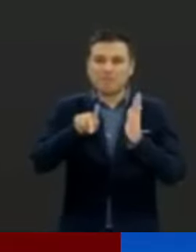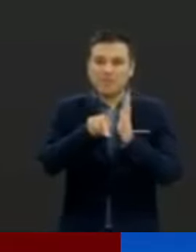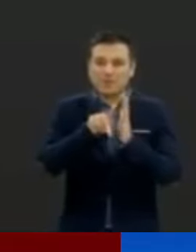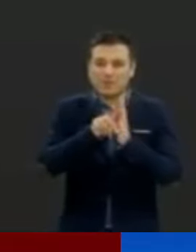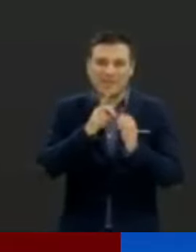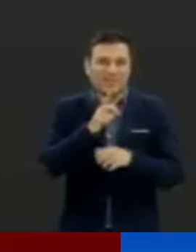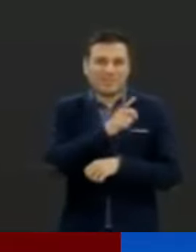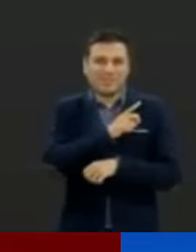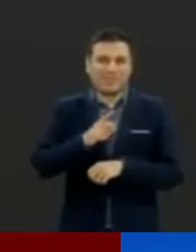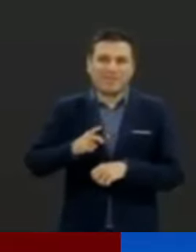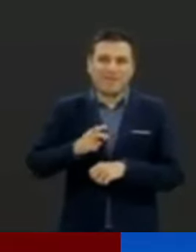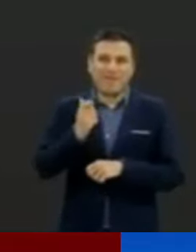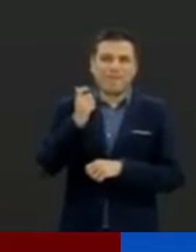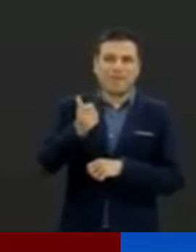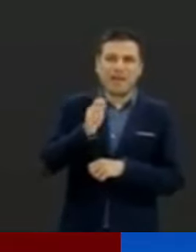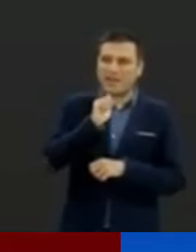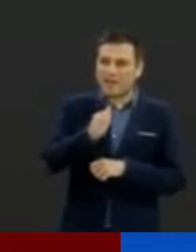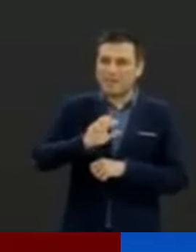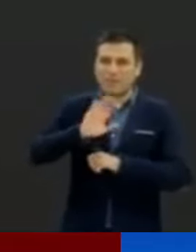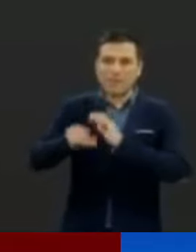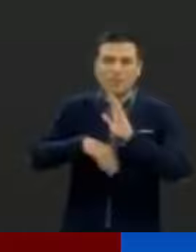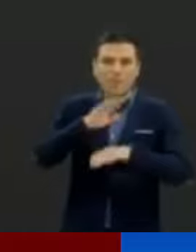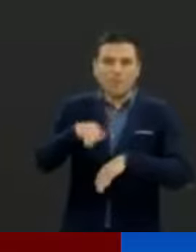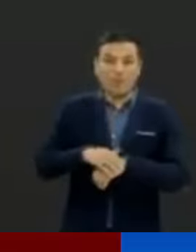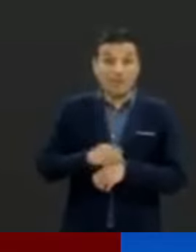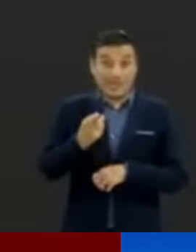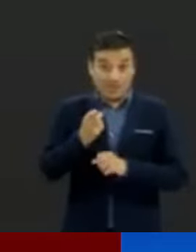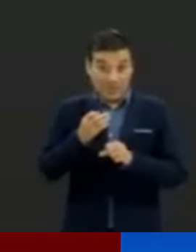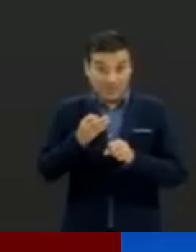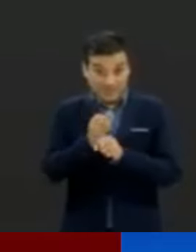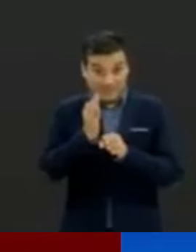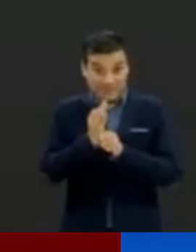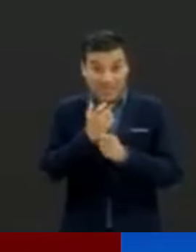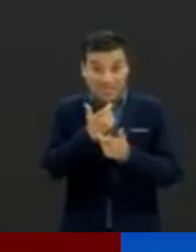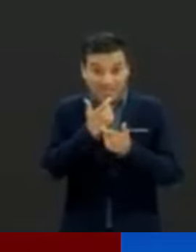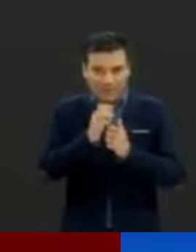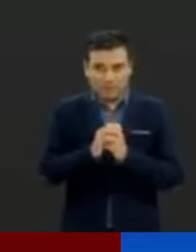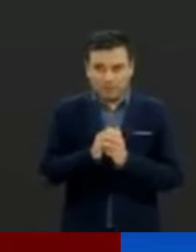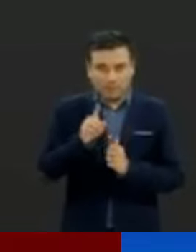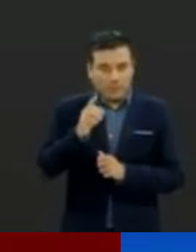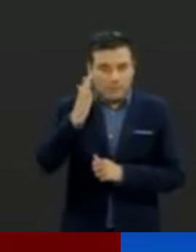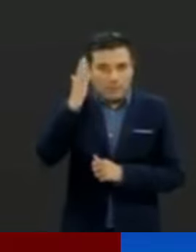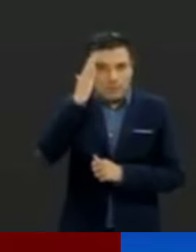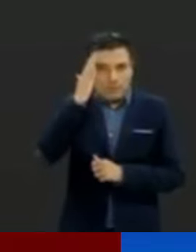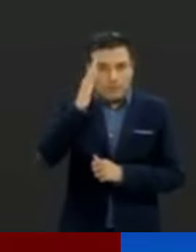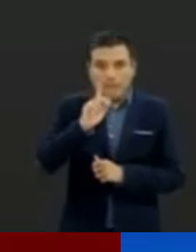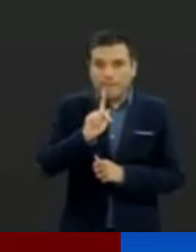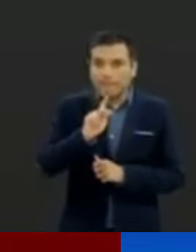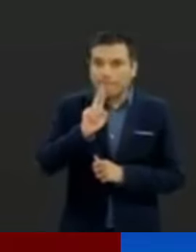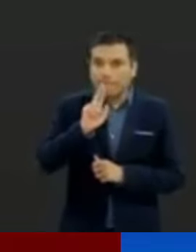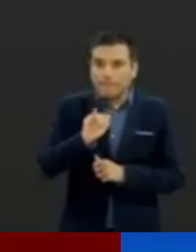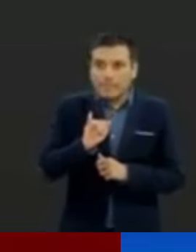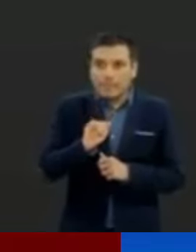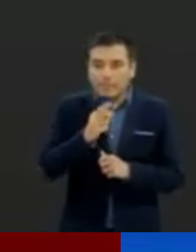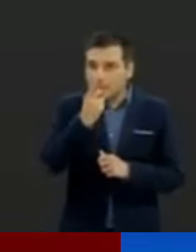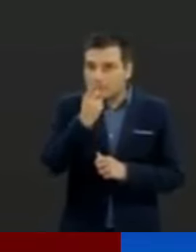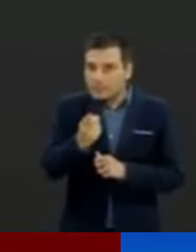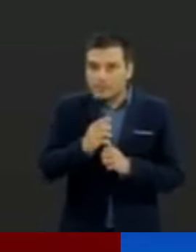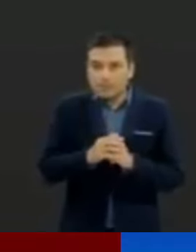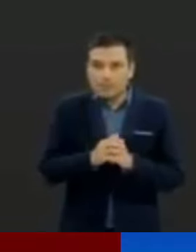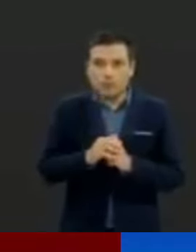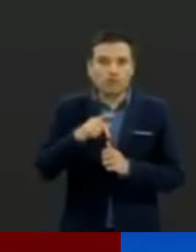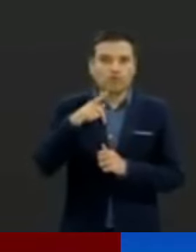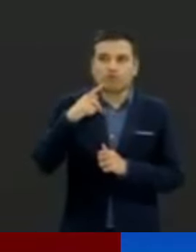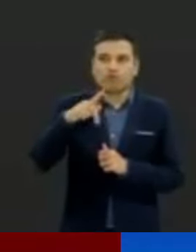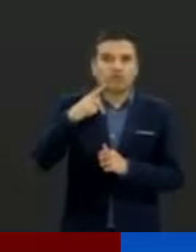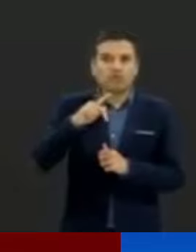se trata de chismes ni de interpretaciones malintencionadas, sino de la voz del propio dirigente nacional del PRI, describiendo